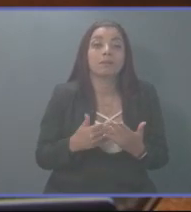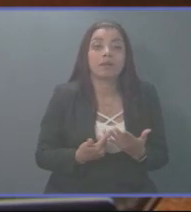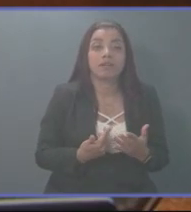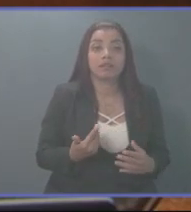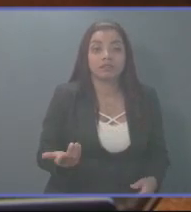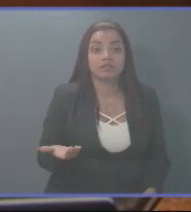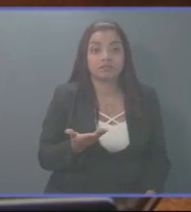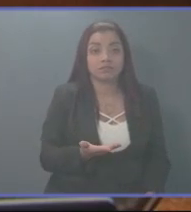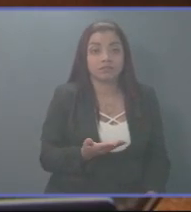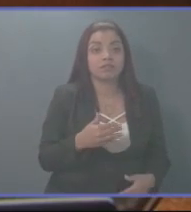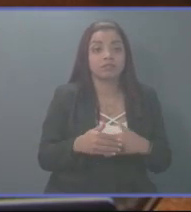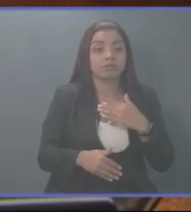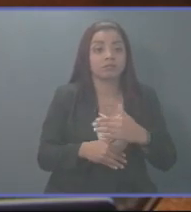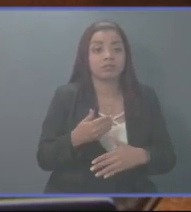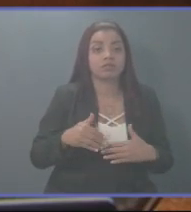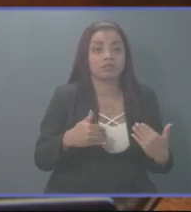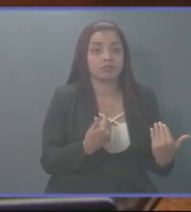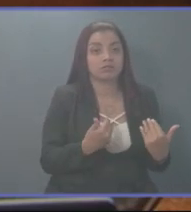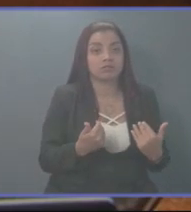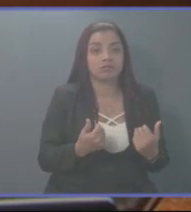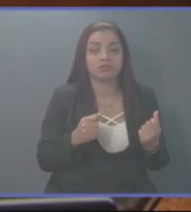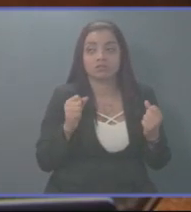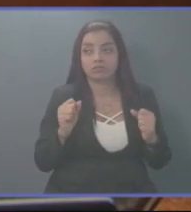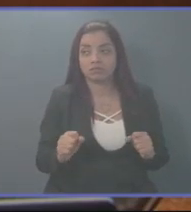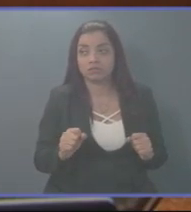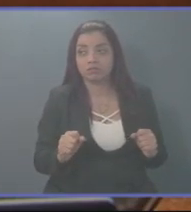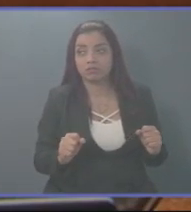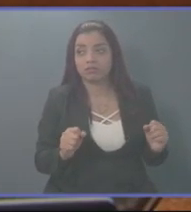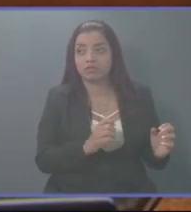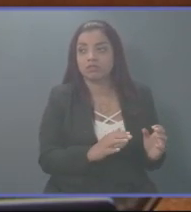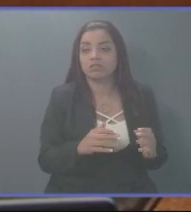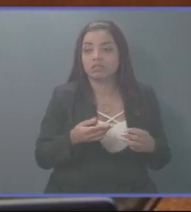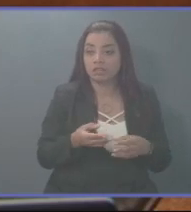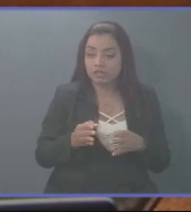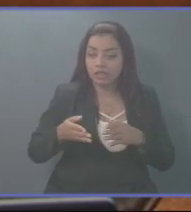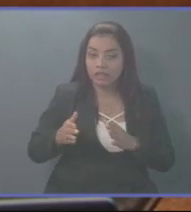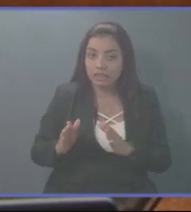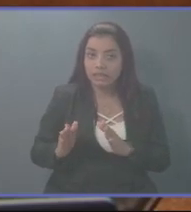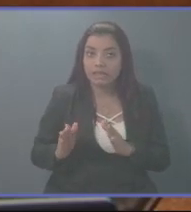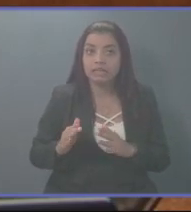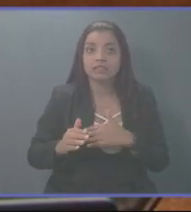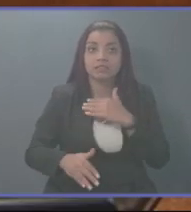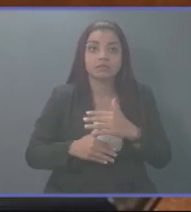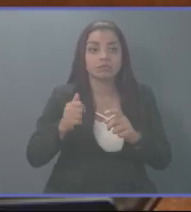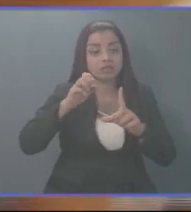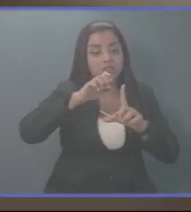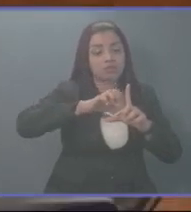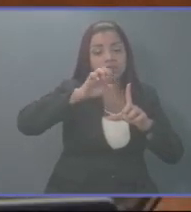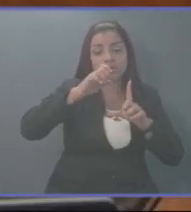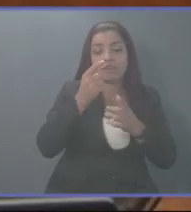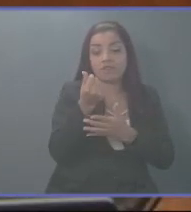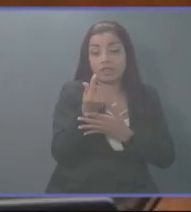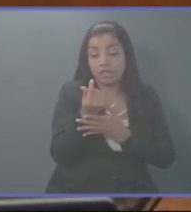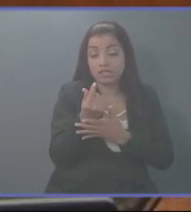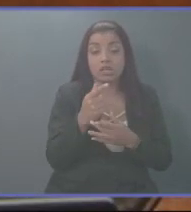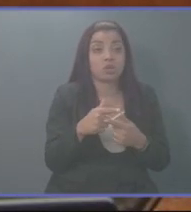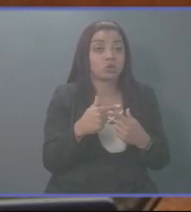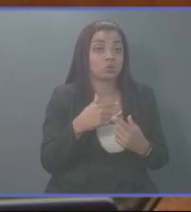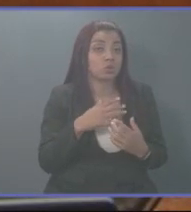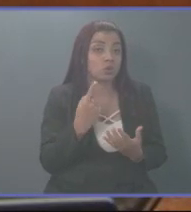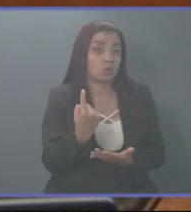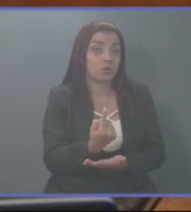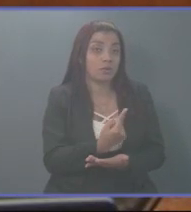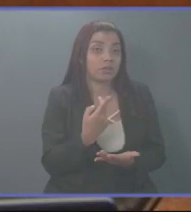definan procedimientos, acciones y estrategias con recursos financieros, humanos y físicos